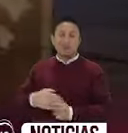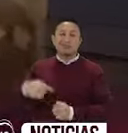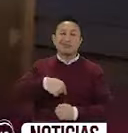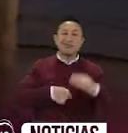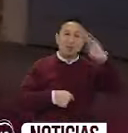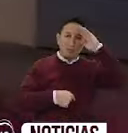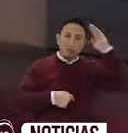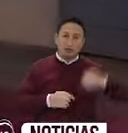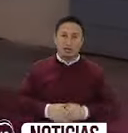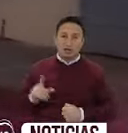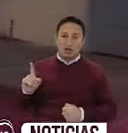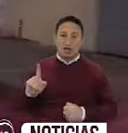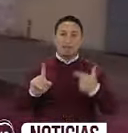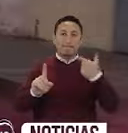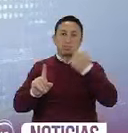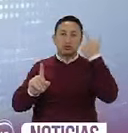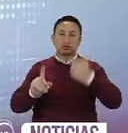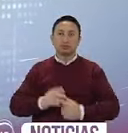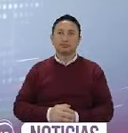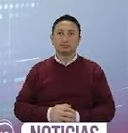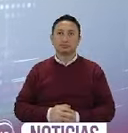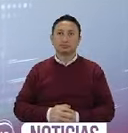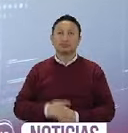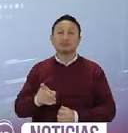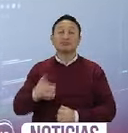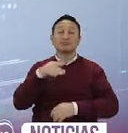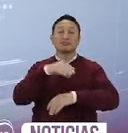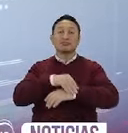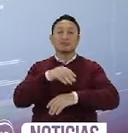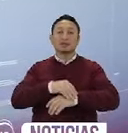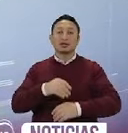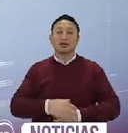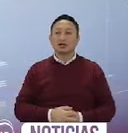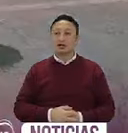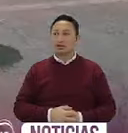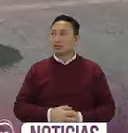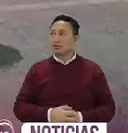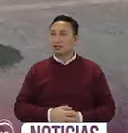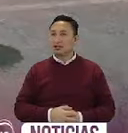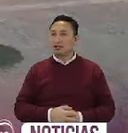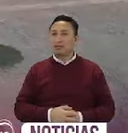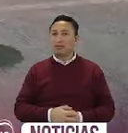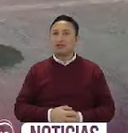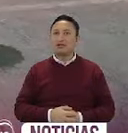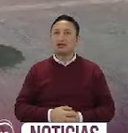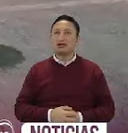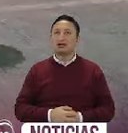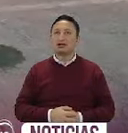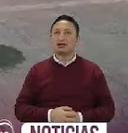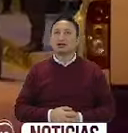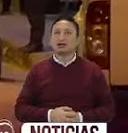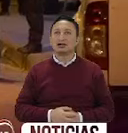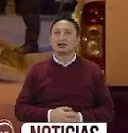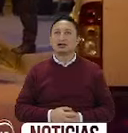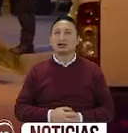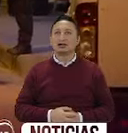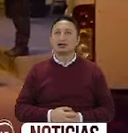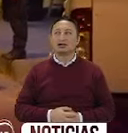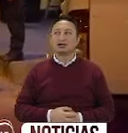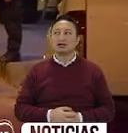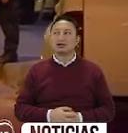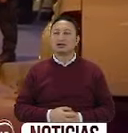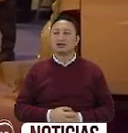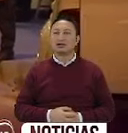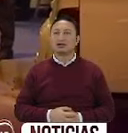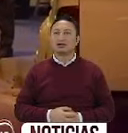por miembros de la Policía Nacional en Quevedo, provincia de Los Ríos, tras una persecución y enfrentamiento armado contra